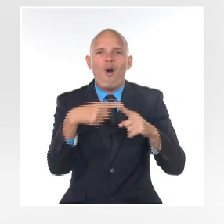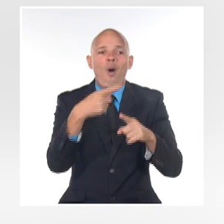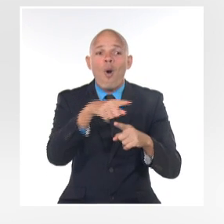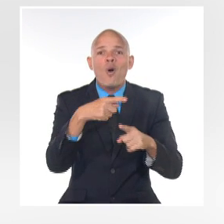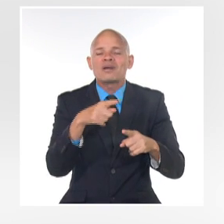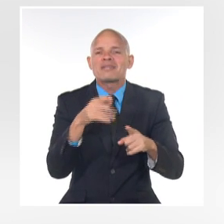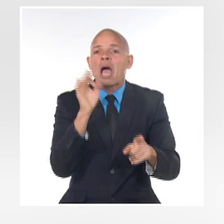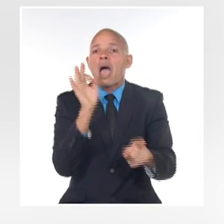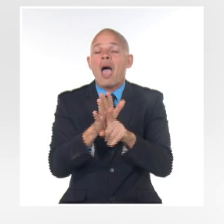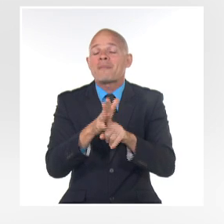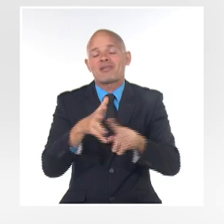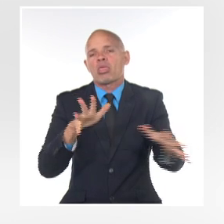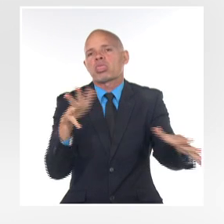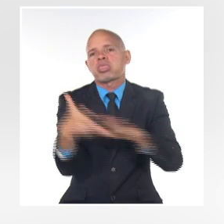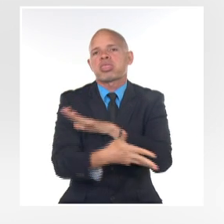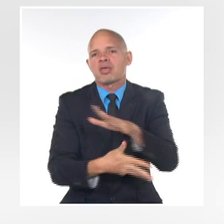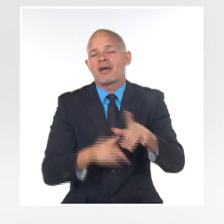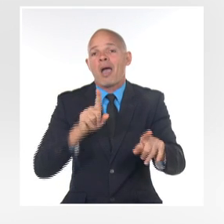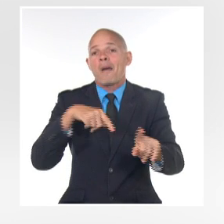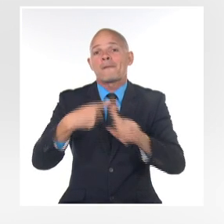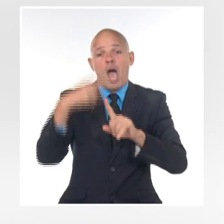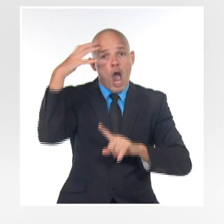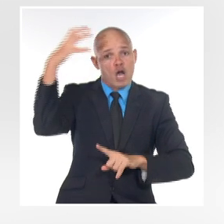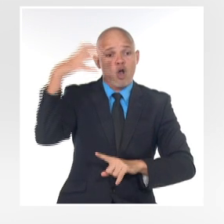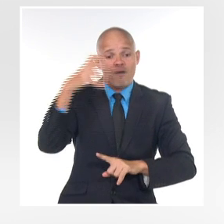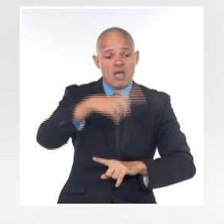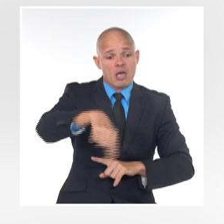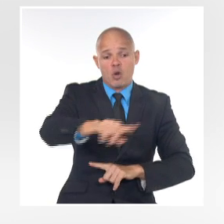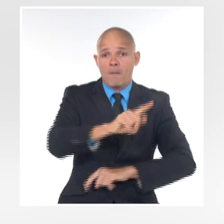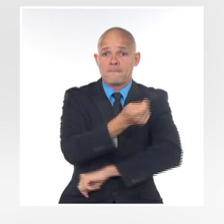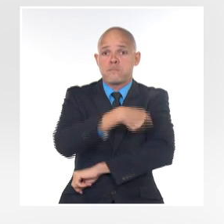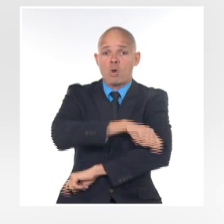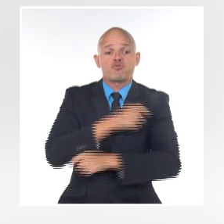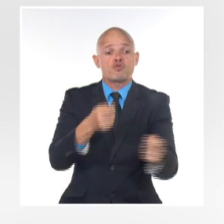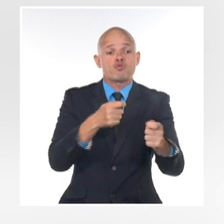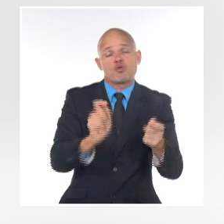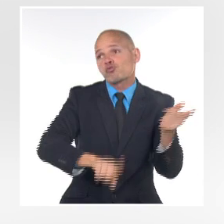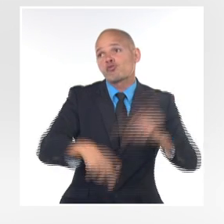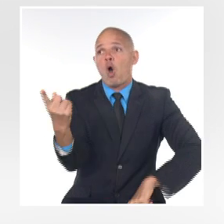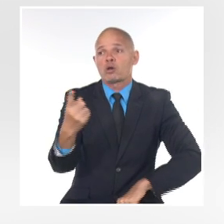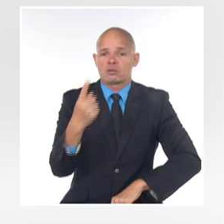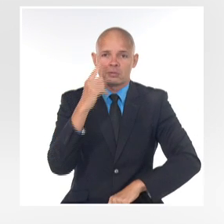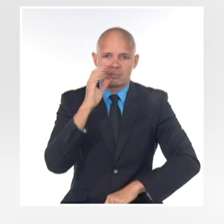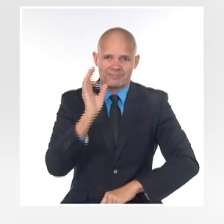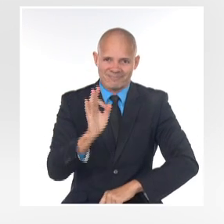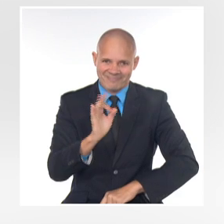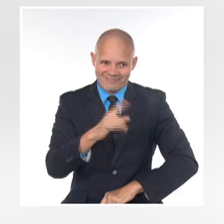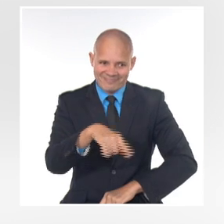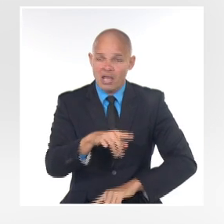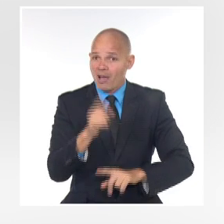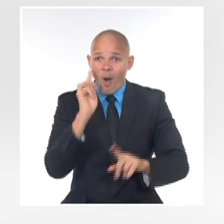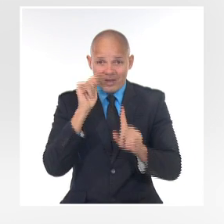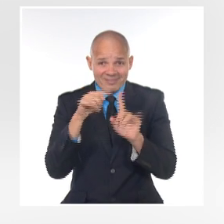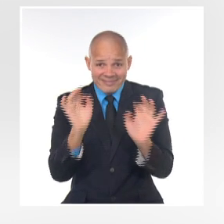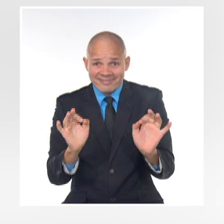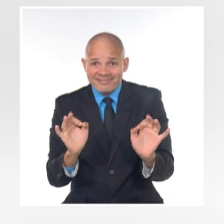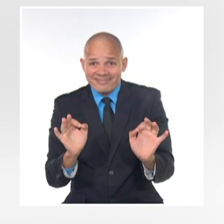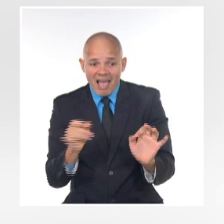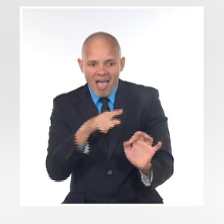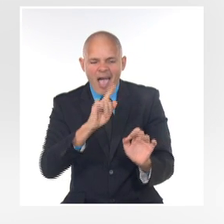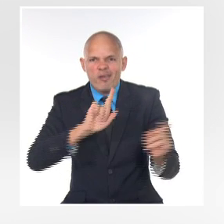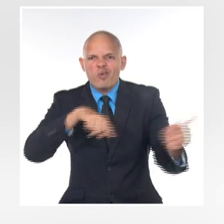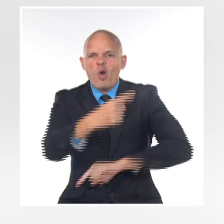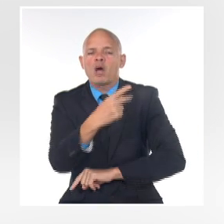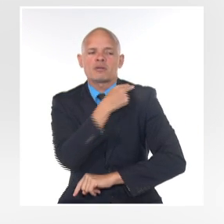desafiar seriamente el mandato del gobierno. Precisamente eso es lo que buscan. Es decir, ellos buscan, atenten contra la autoridad para que la autoridad tenga